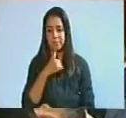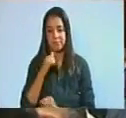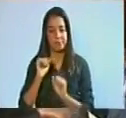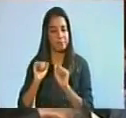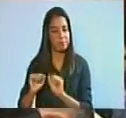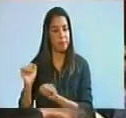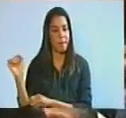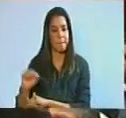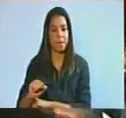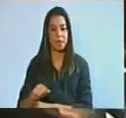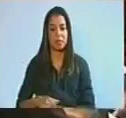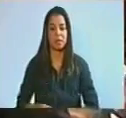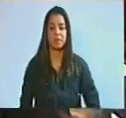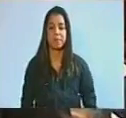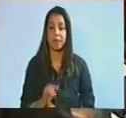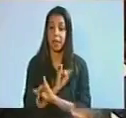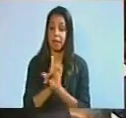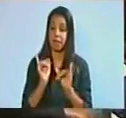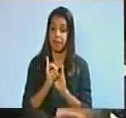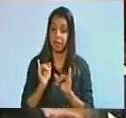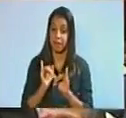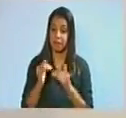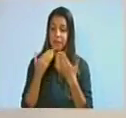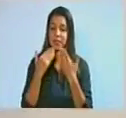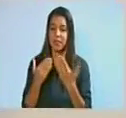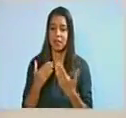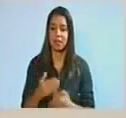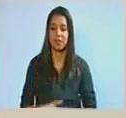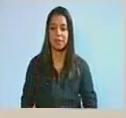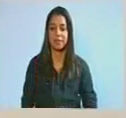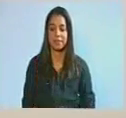todo, compañera presidenta. Muchas gracias.